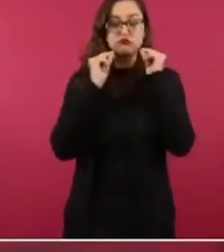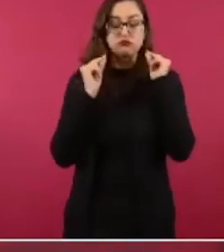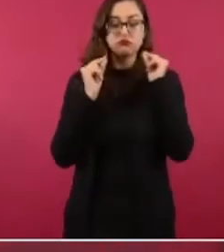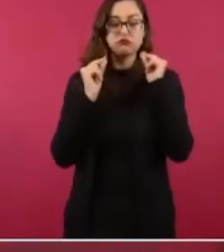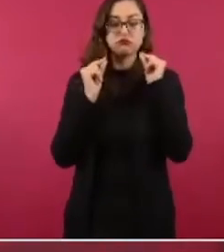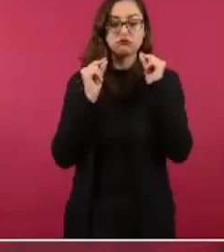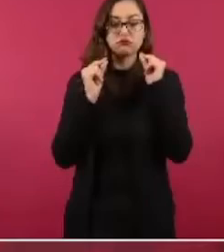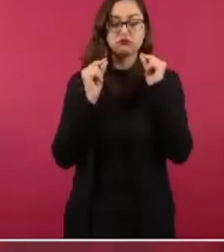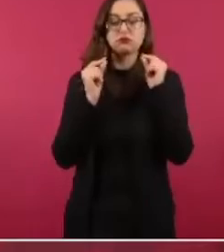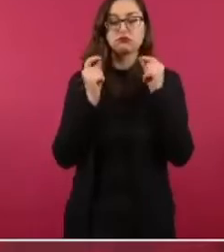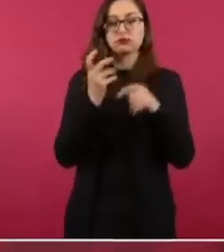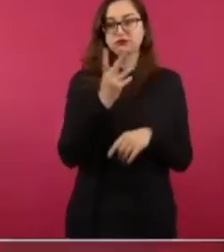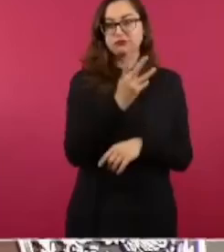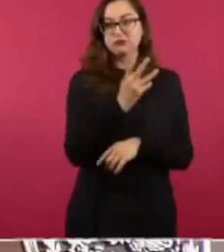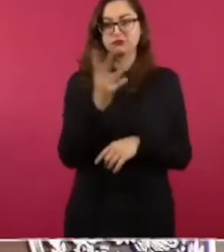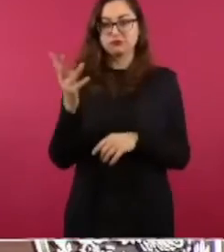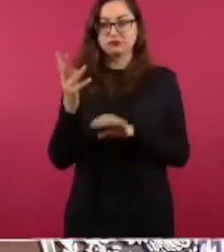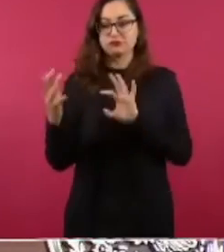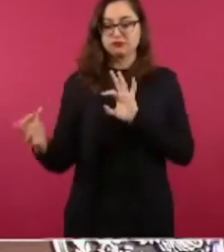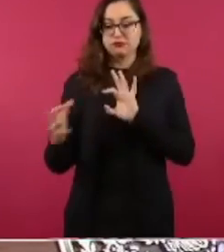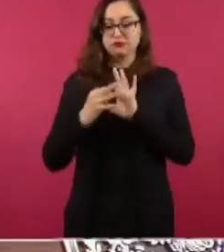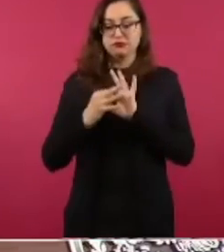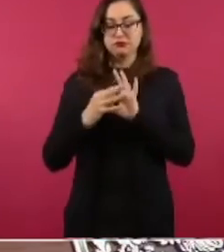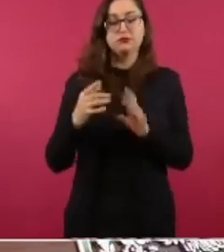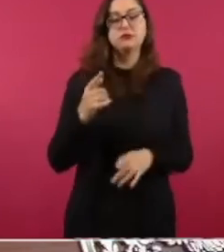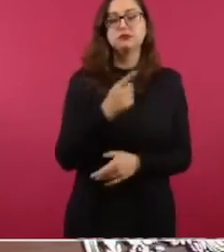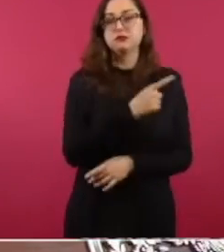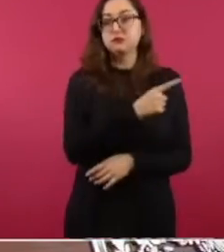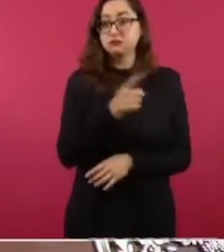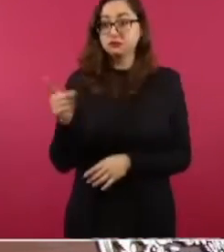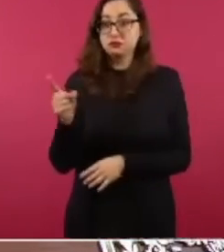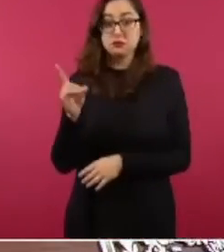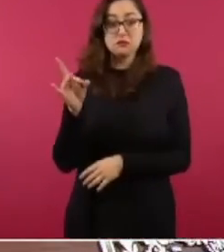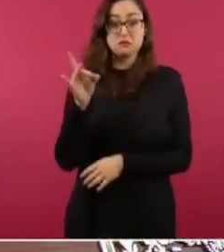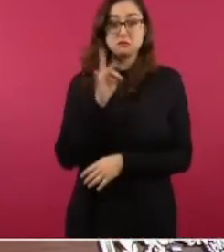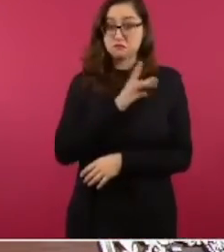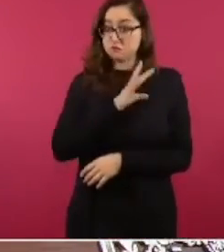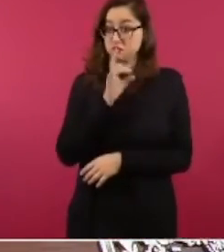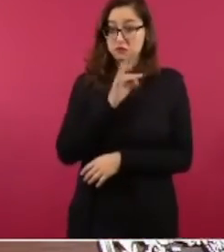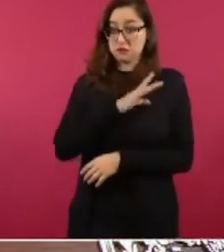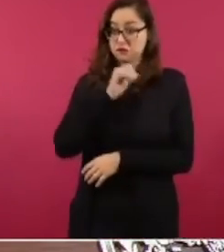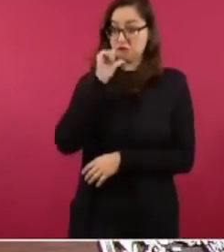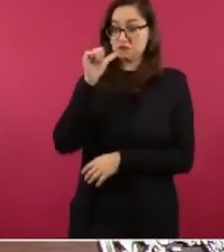y les dijo: el que no tenga miedo, que pase a firmar.